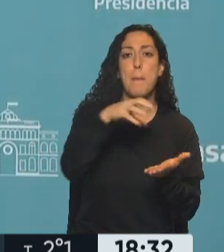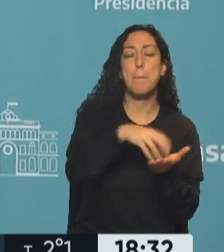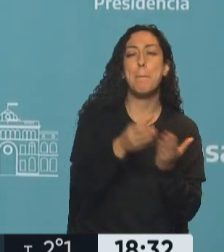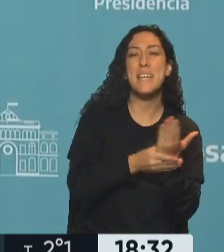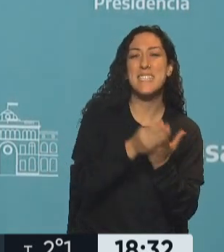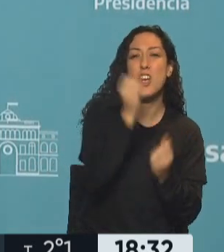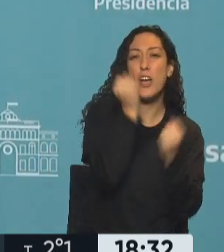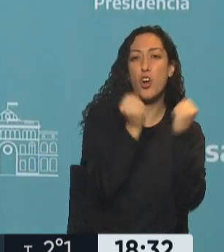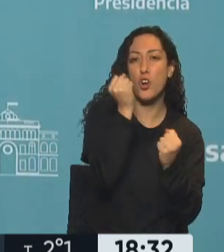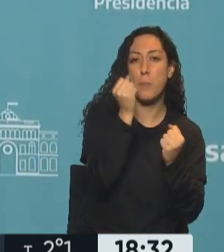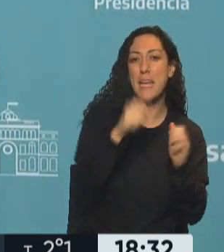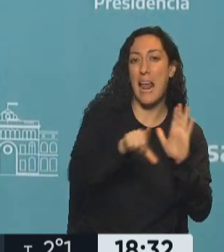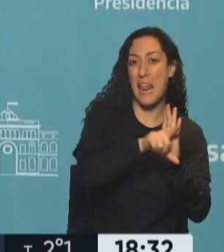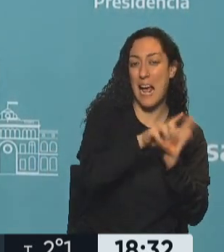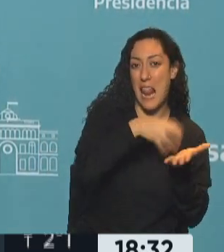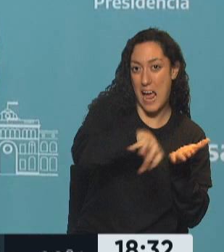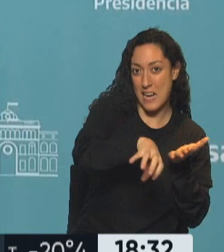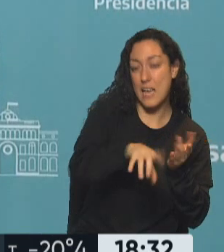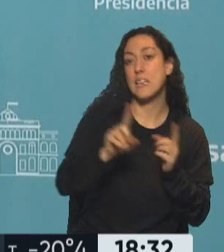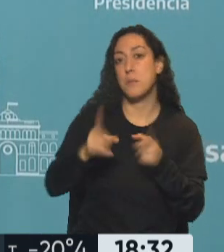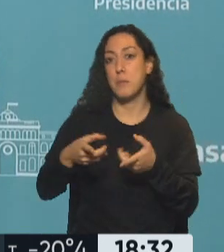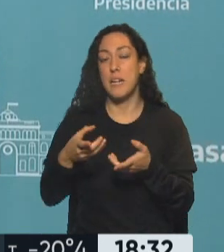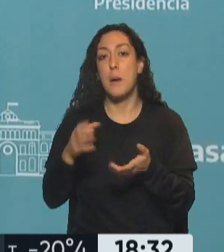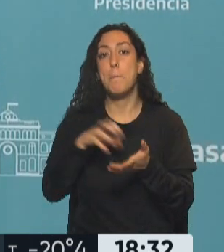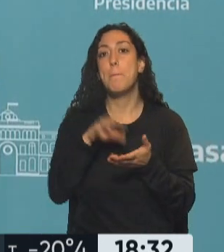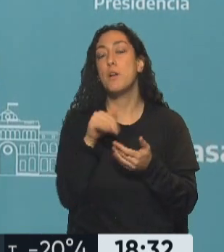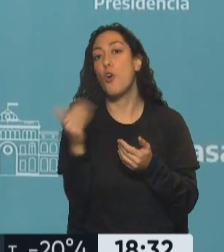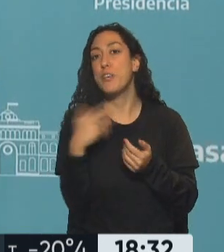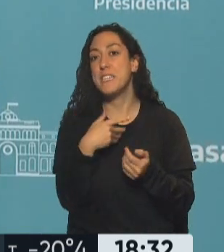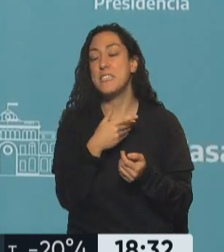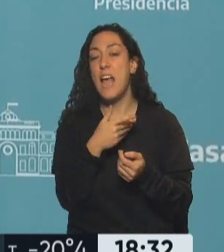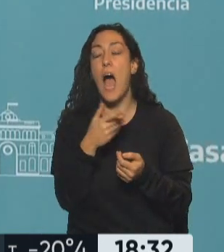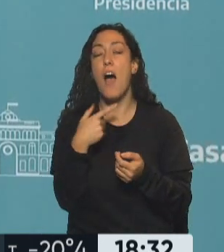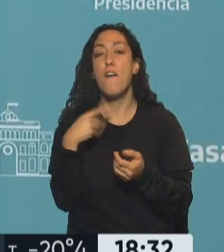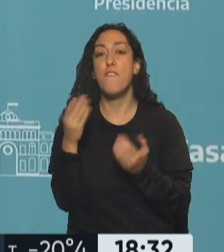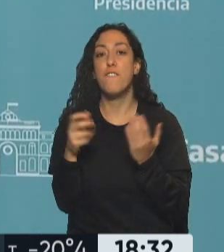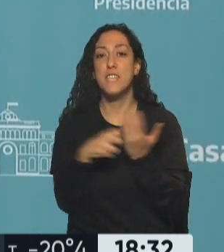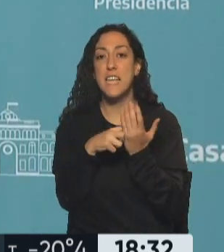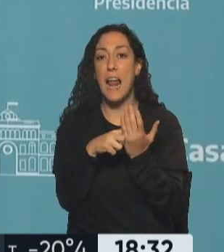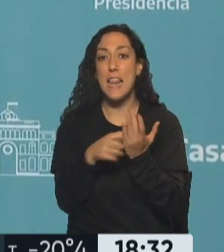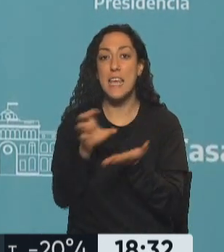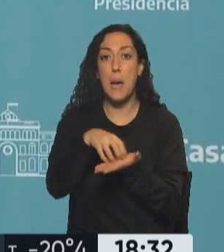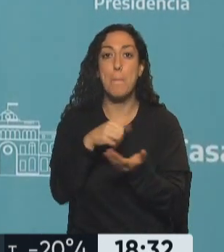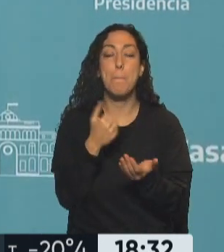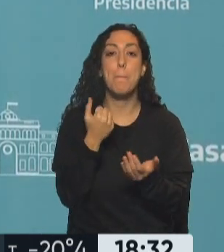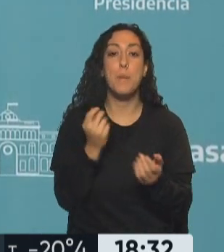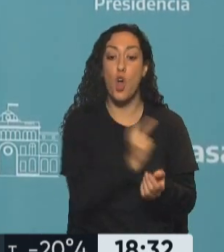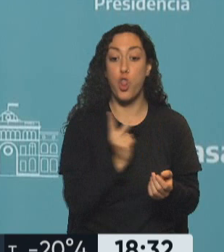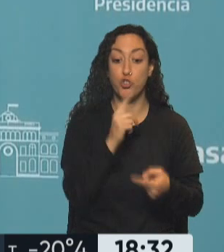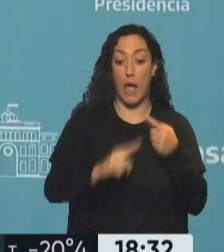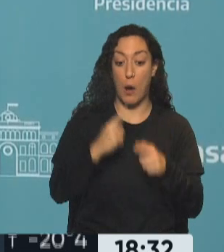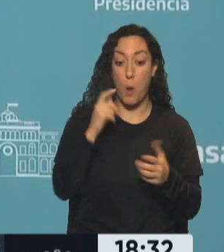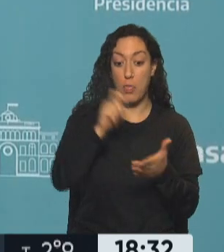Economía con la parte de nuestra Fiscalía de la provincia en la presentación ante la Corte Suprema de Justicia del